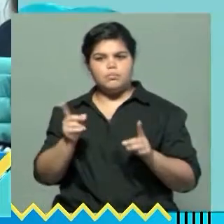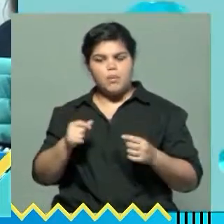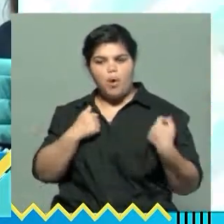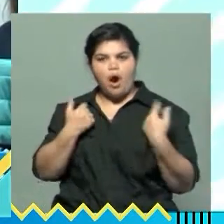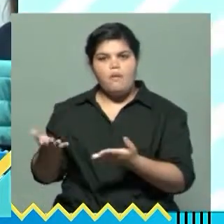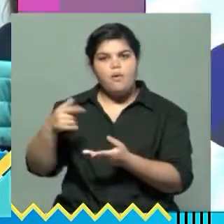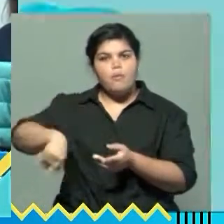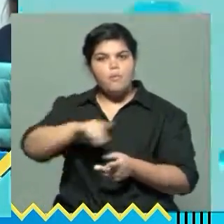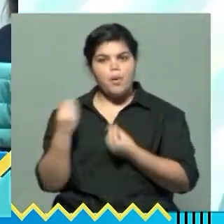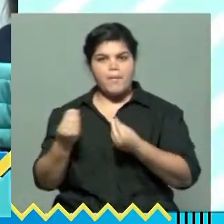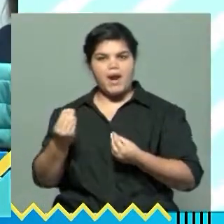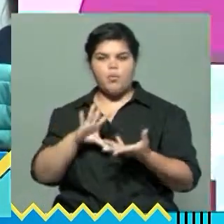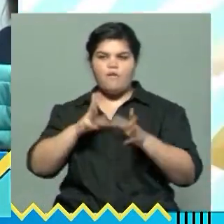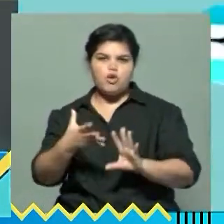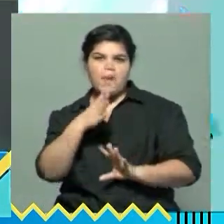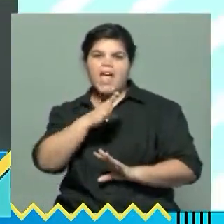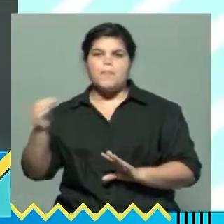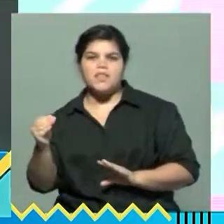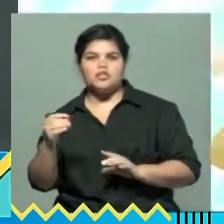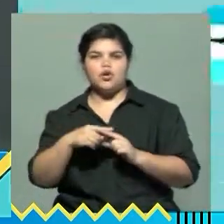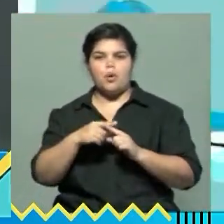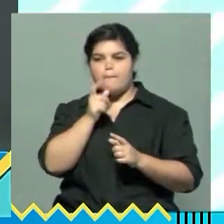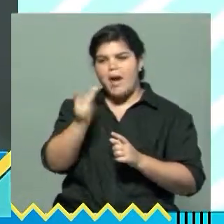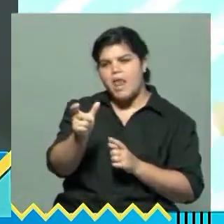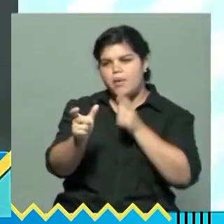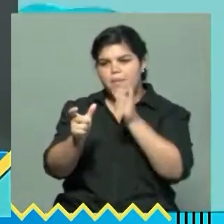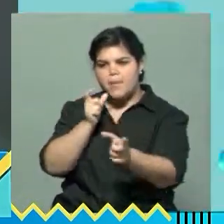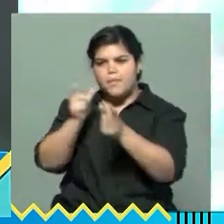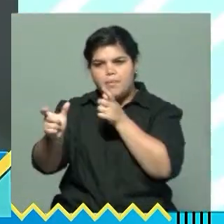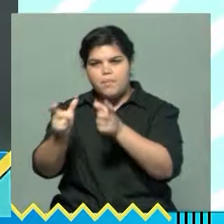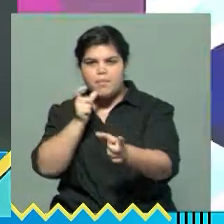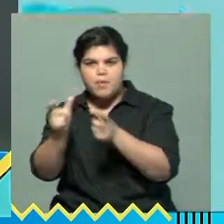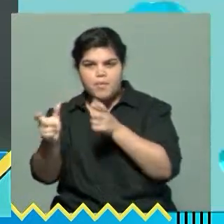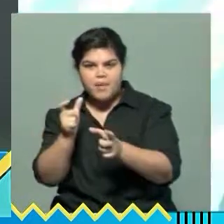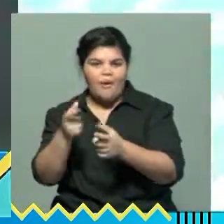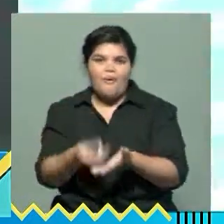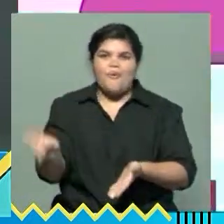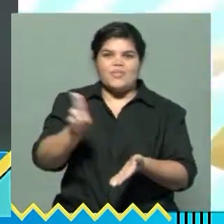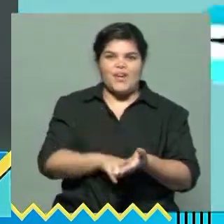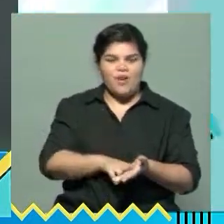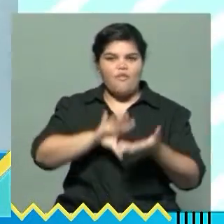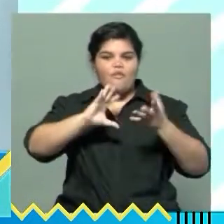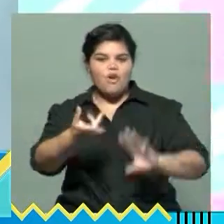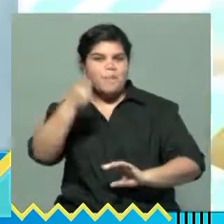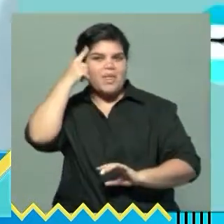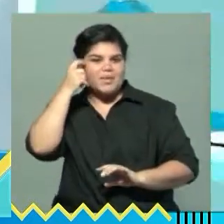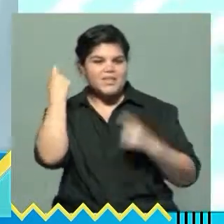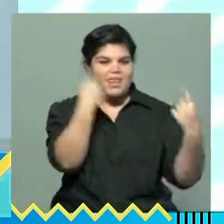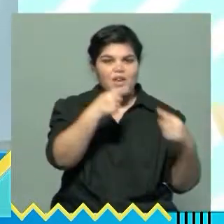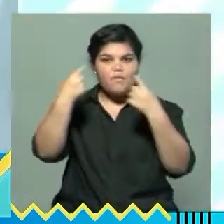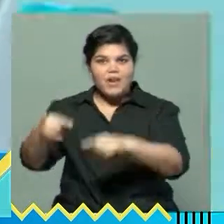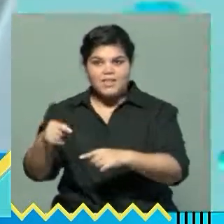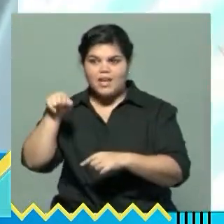una imitación o simulación del significado de esas palabras, nuevamente la tasa de aprendizaje